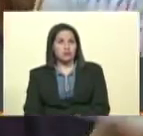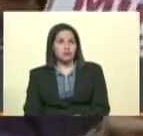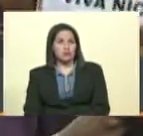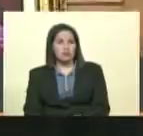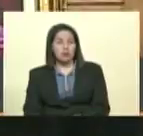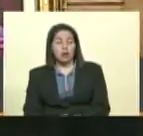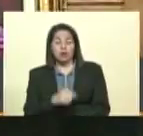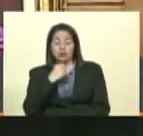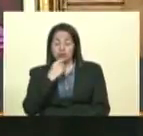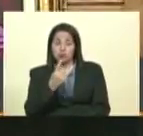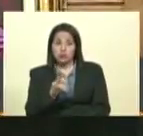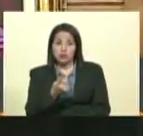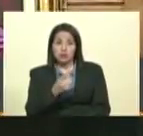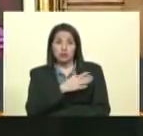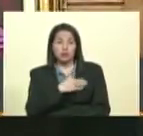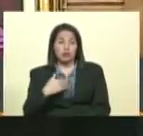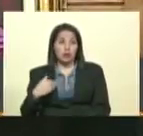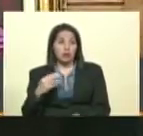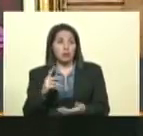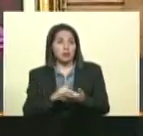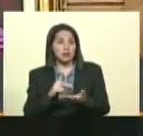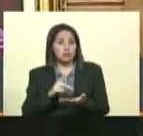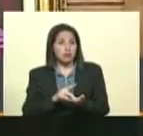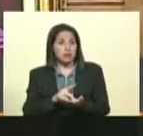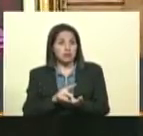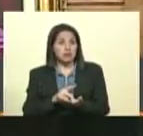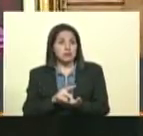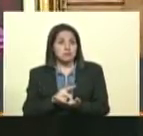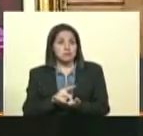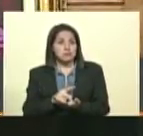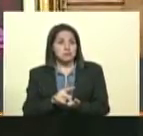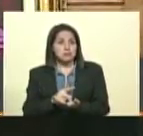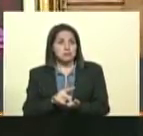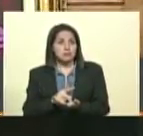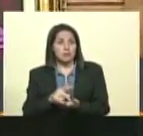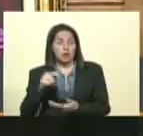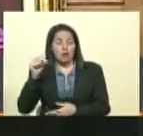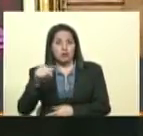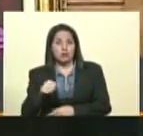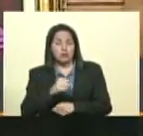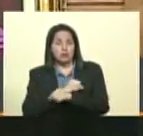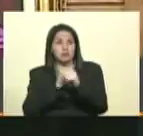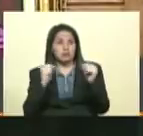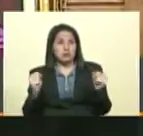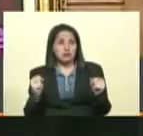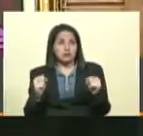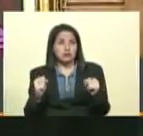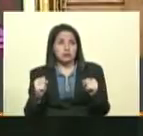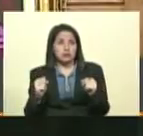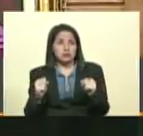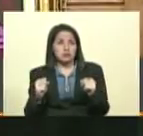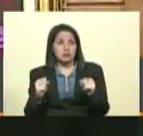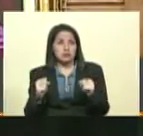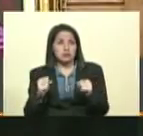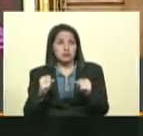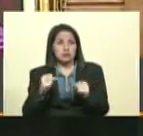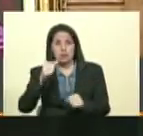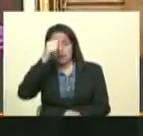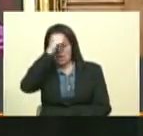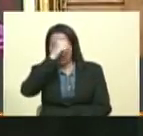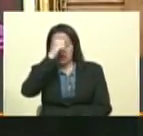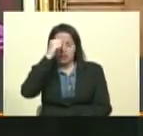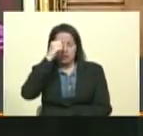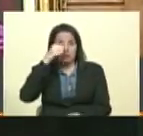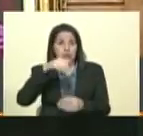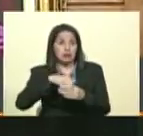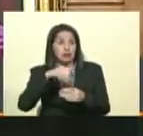Yo dije, yo quiero participar. Y hoy en la noche, mañana en la mañana, el domingo, bueno, el domingo hay que